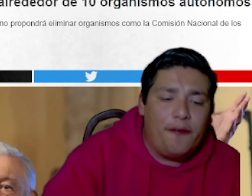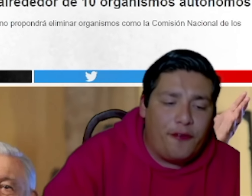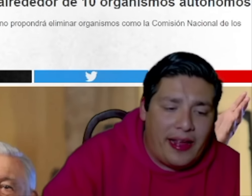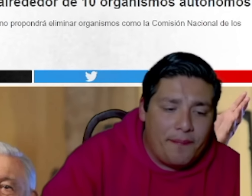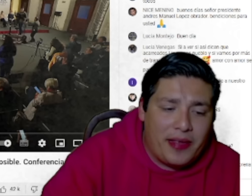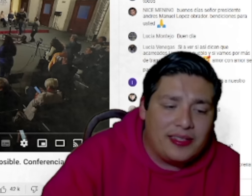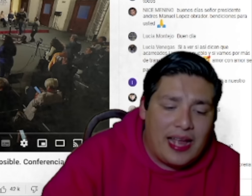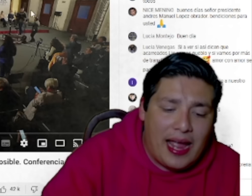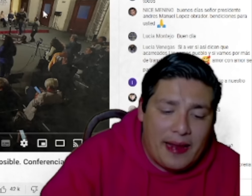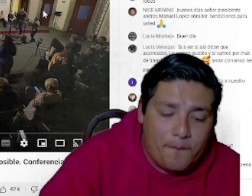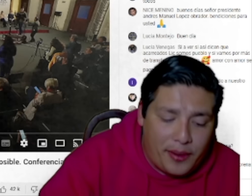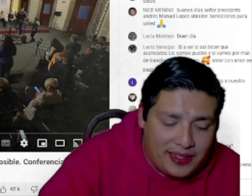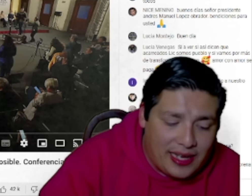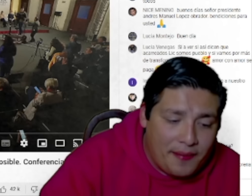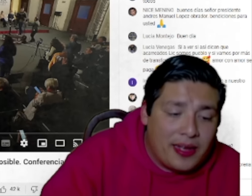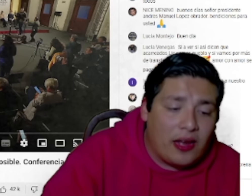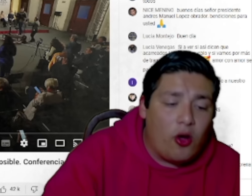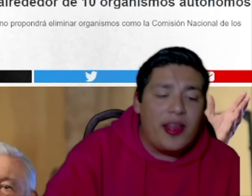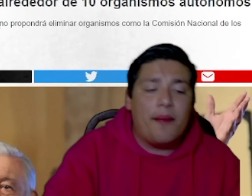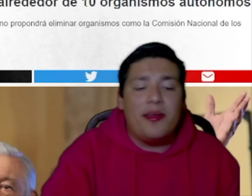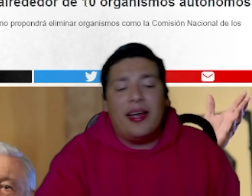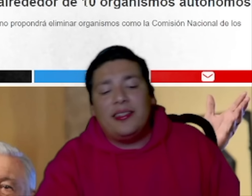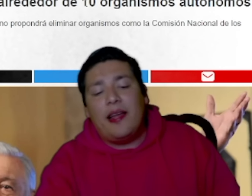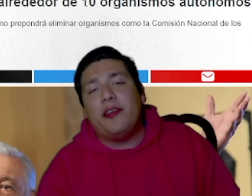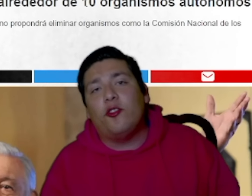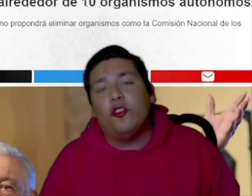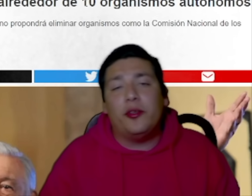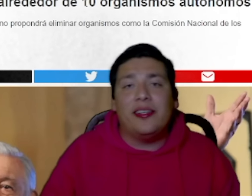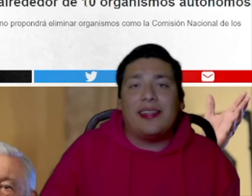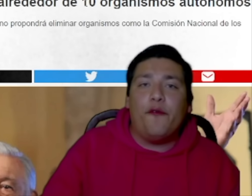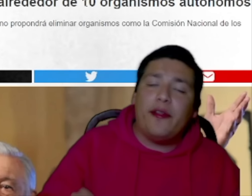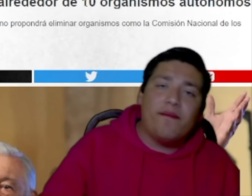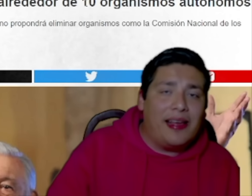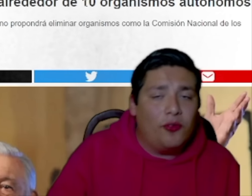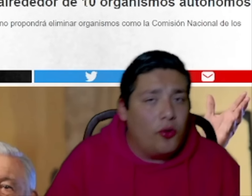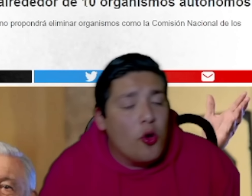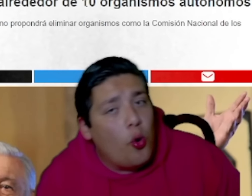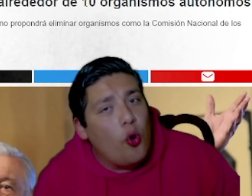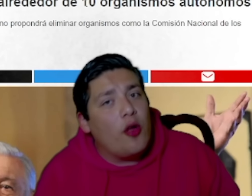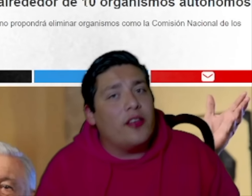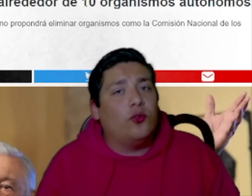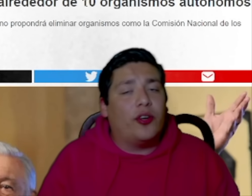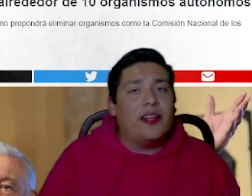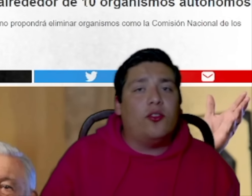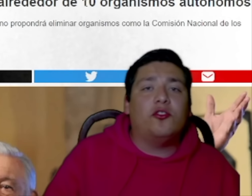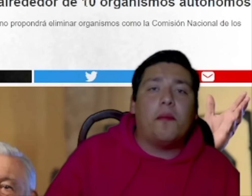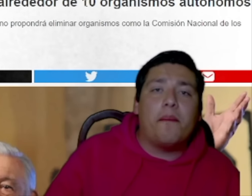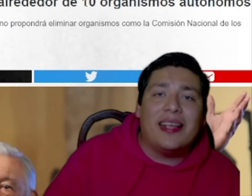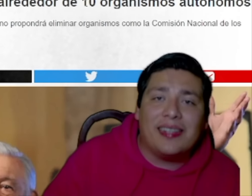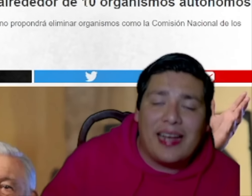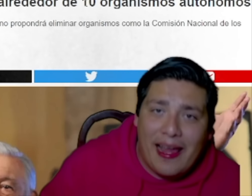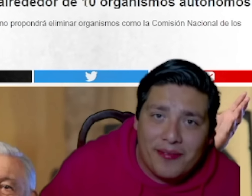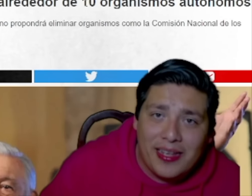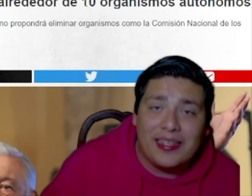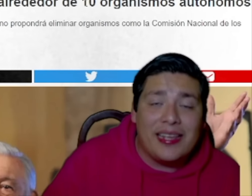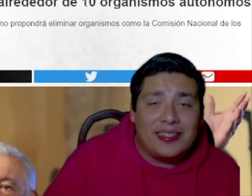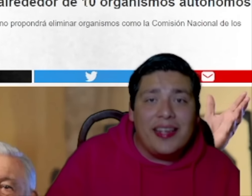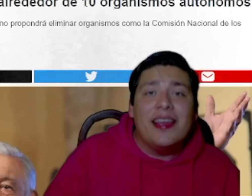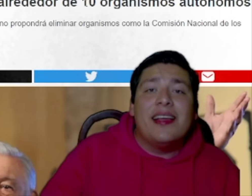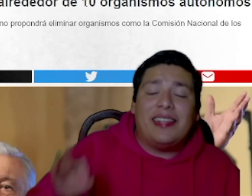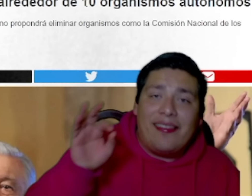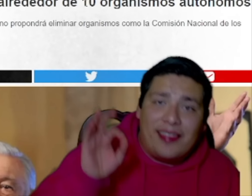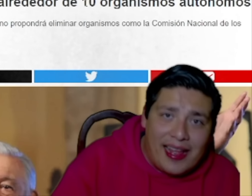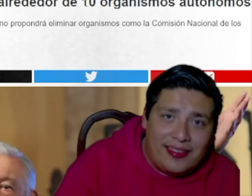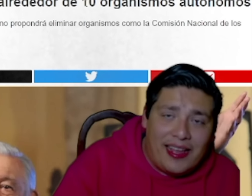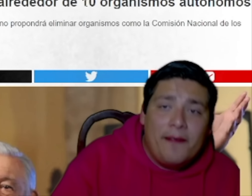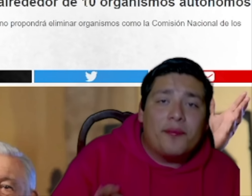ahí CFE, esta empresa que hoy, amigas y amigos, pues está enfrentando uno de sus retos más grandes. Y